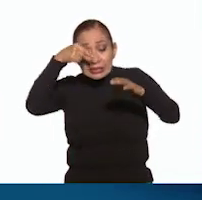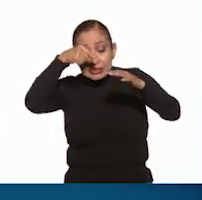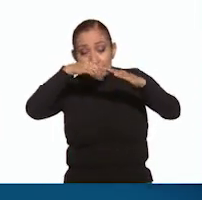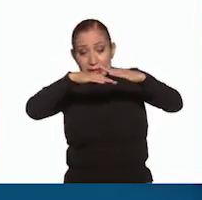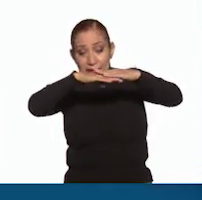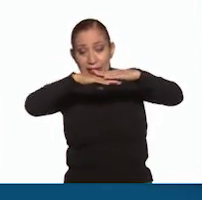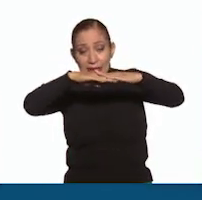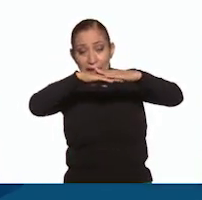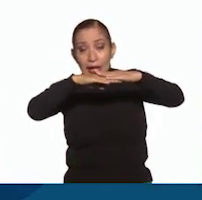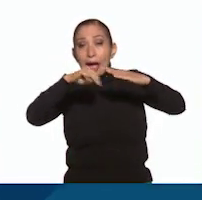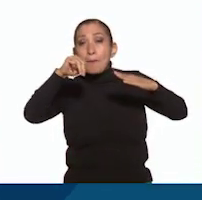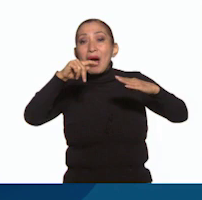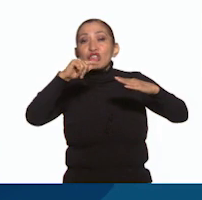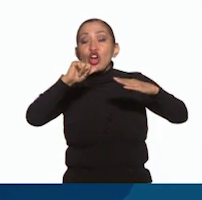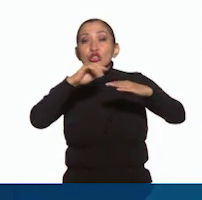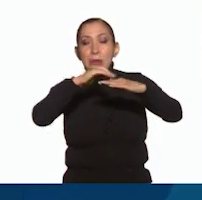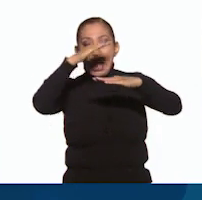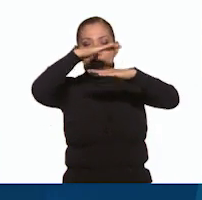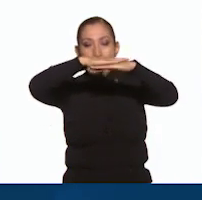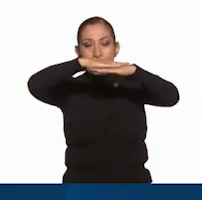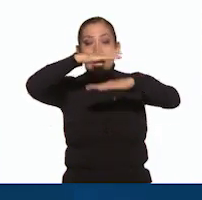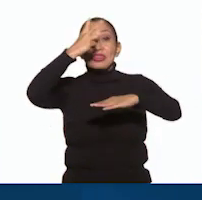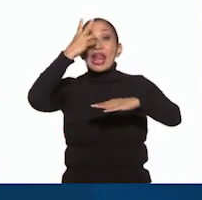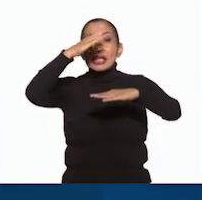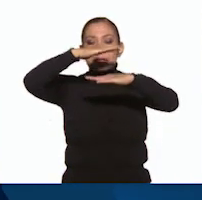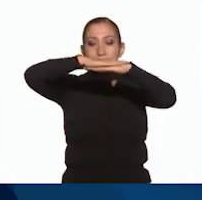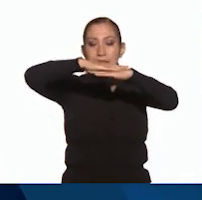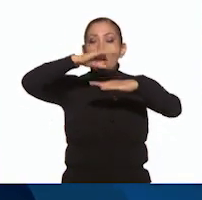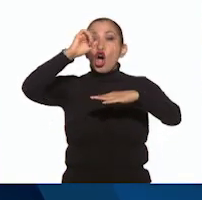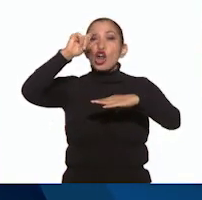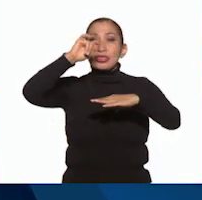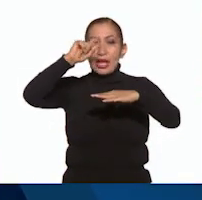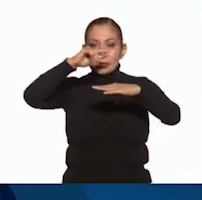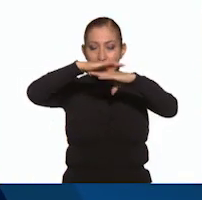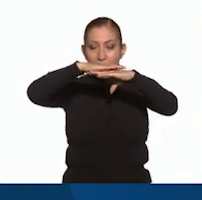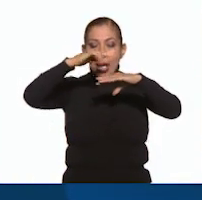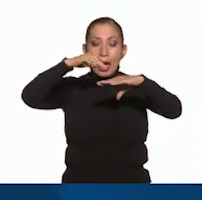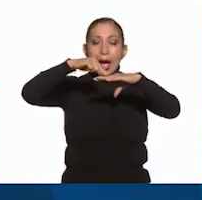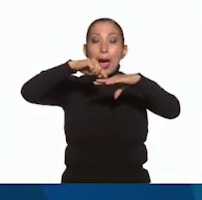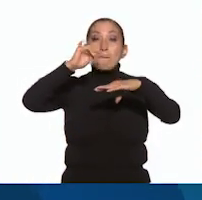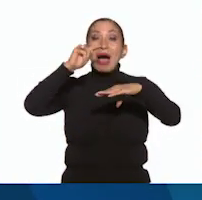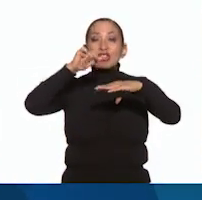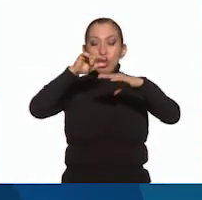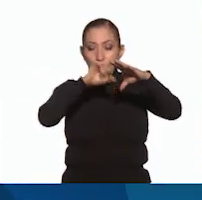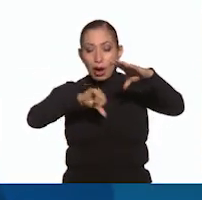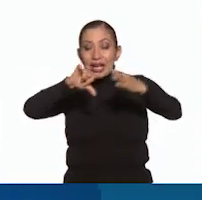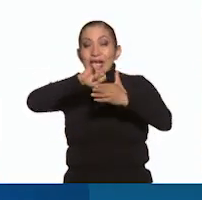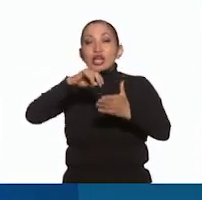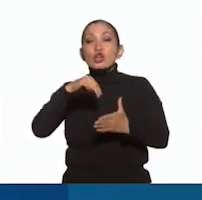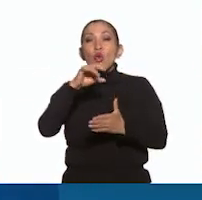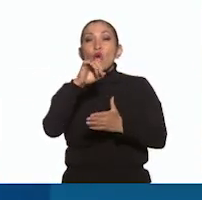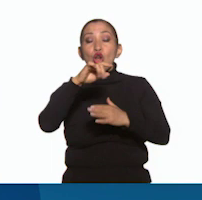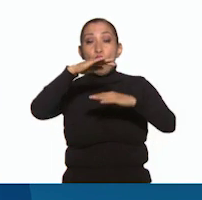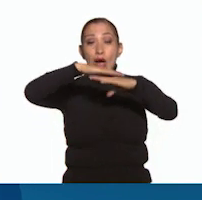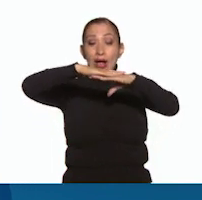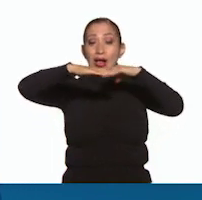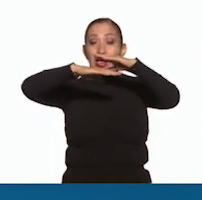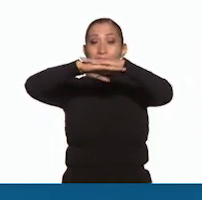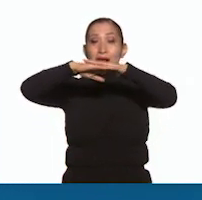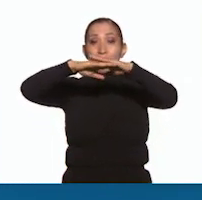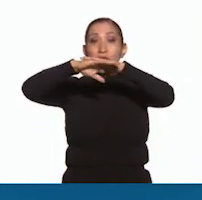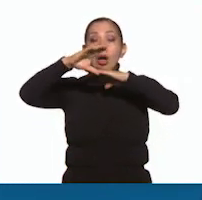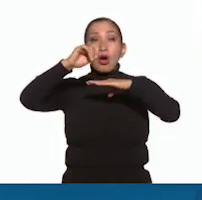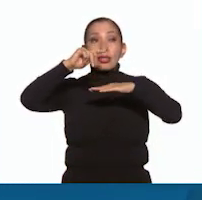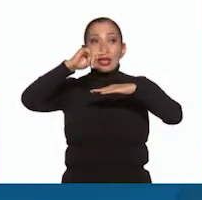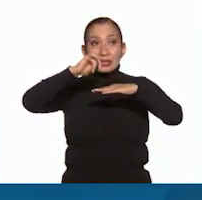superior. Hay que recordar que nuestra Tierra se divide en 3 capas: corteza, manto y núcleo. En el manto, en la parte superior, es donde se sitúa